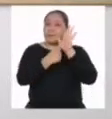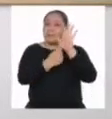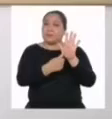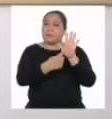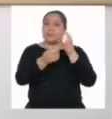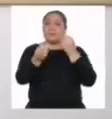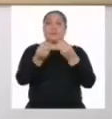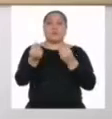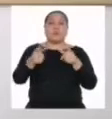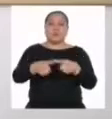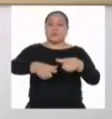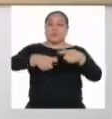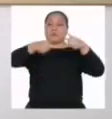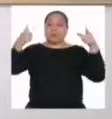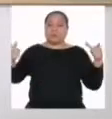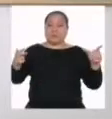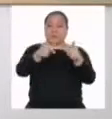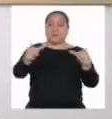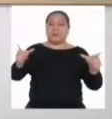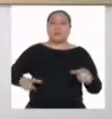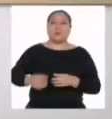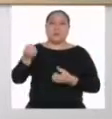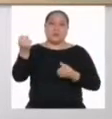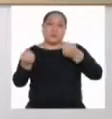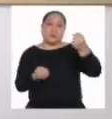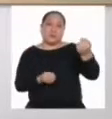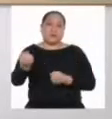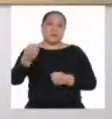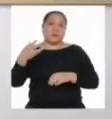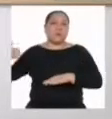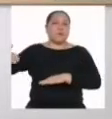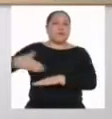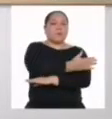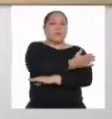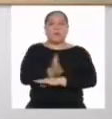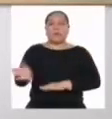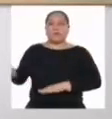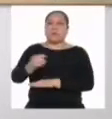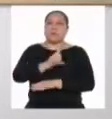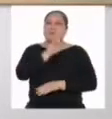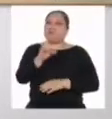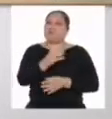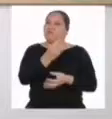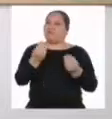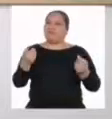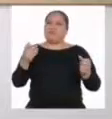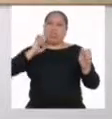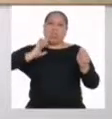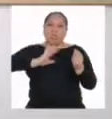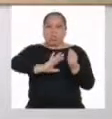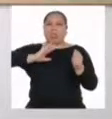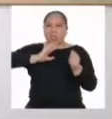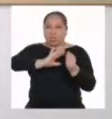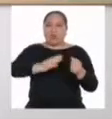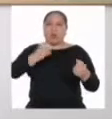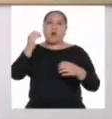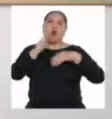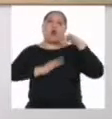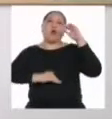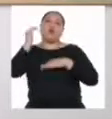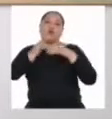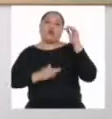darse en las grandes ciudades por el transporte público, debido al uso innecesario del claxon y las